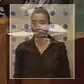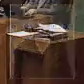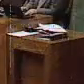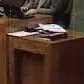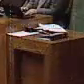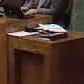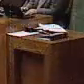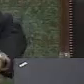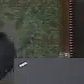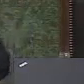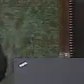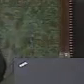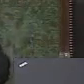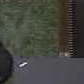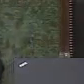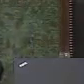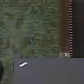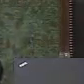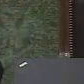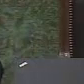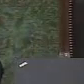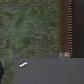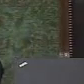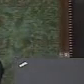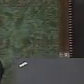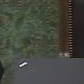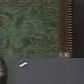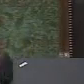Gracias, señor diputado.